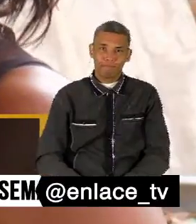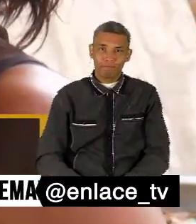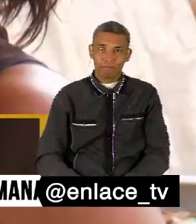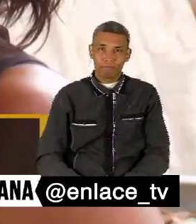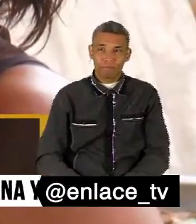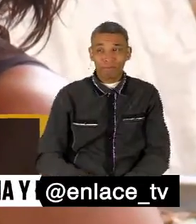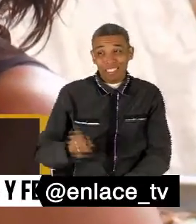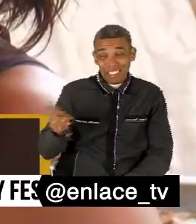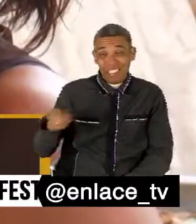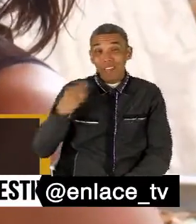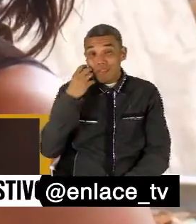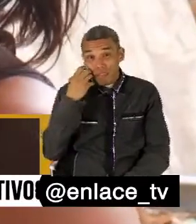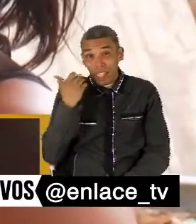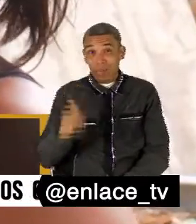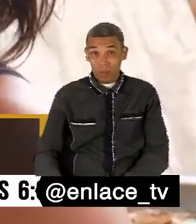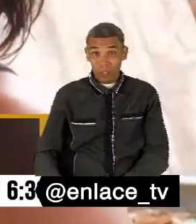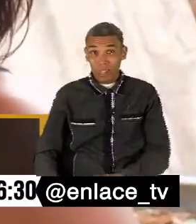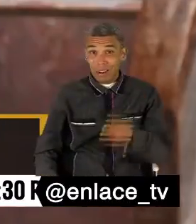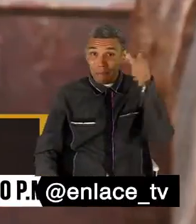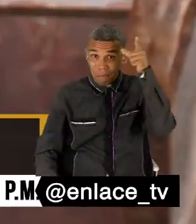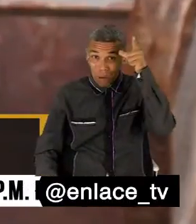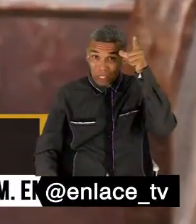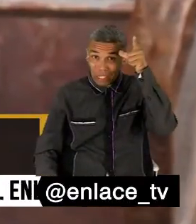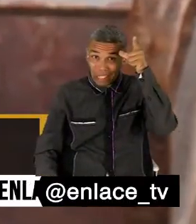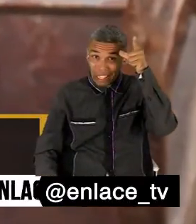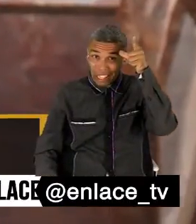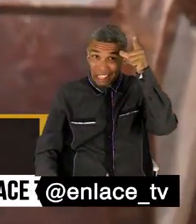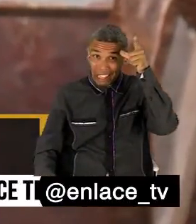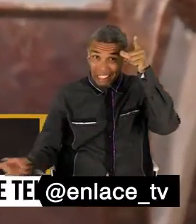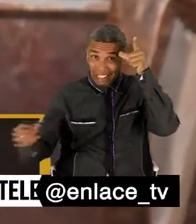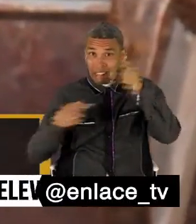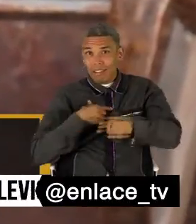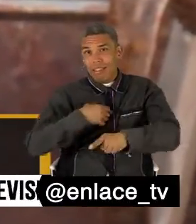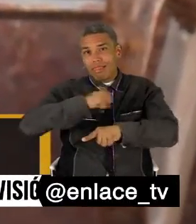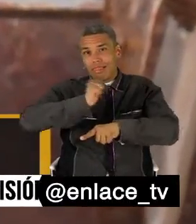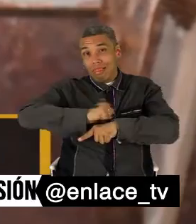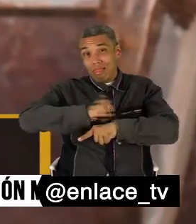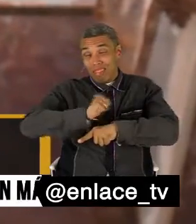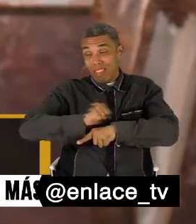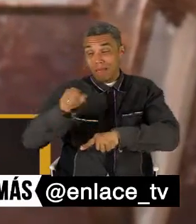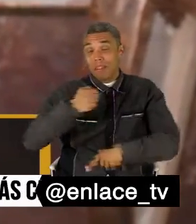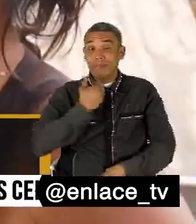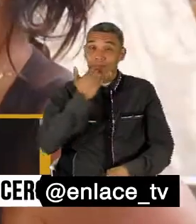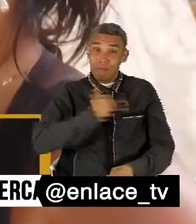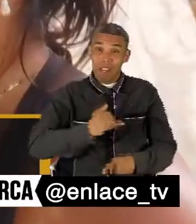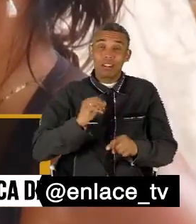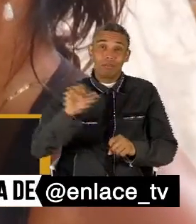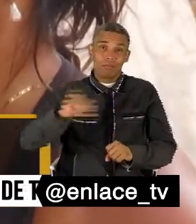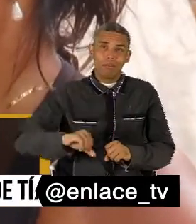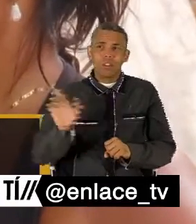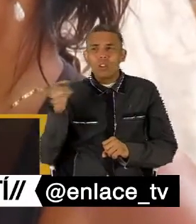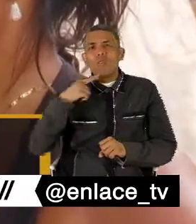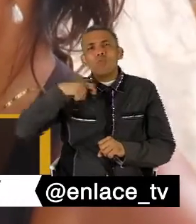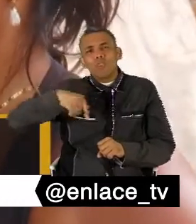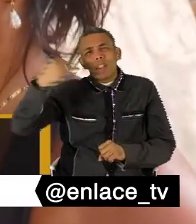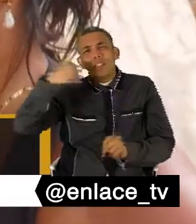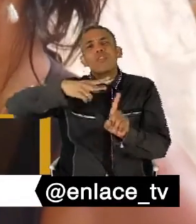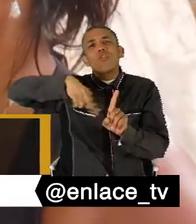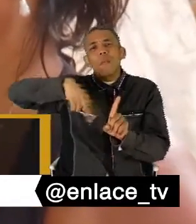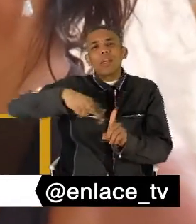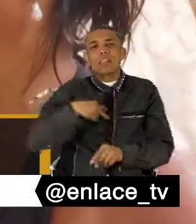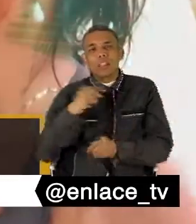en la próstata, que le está malito, ya tiene 3 años, estará así ya. Estuvo malo, estuvo en Bucaramanga hospitalizado 2 meses,